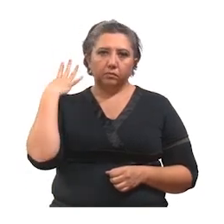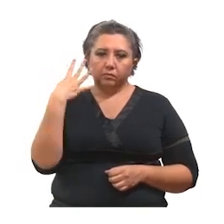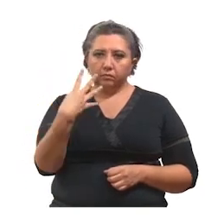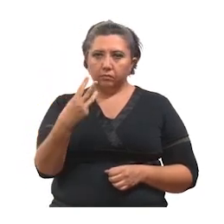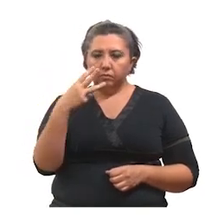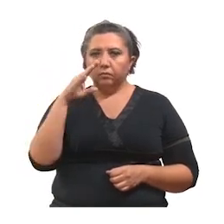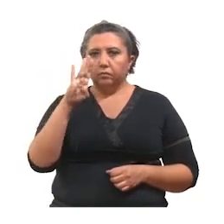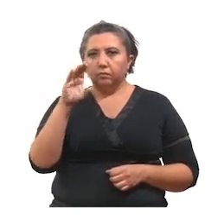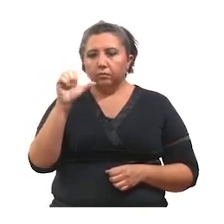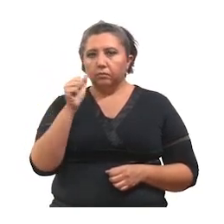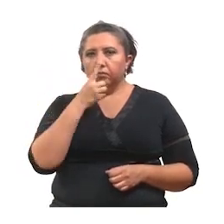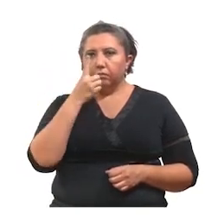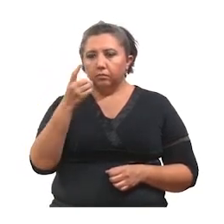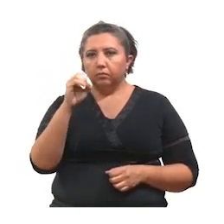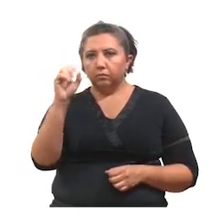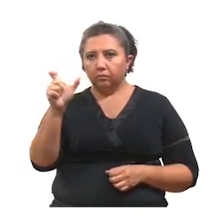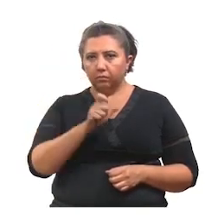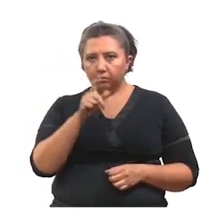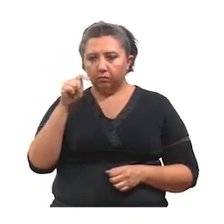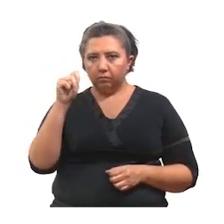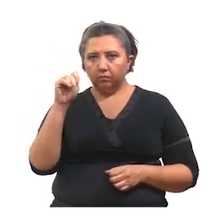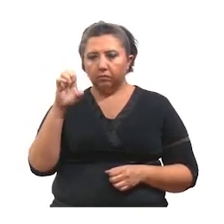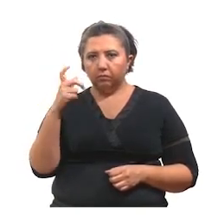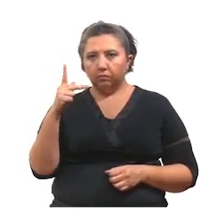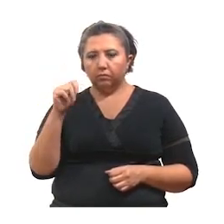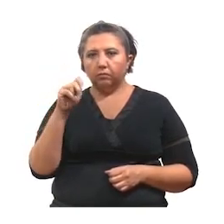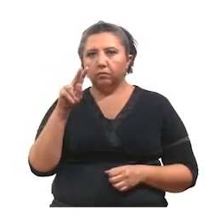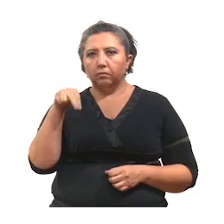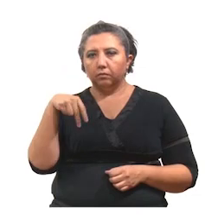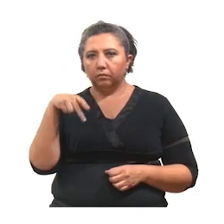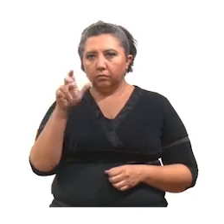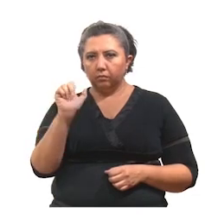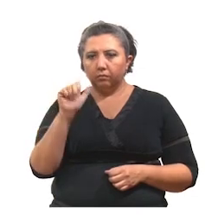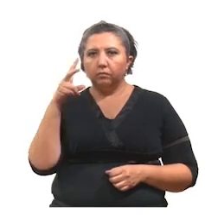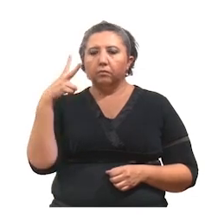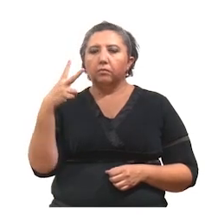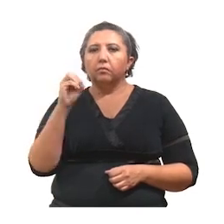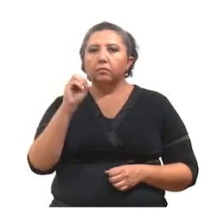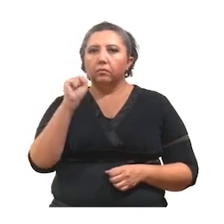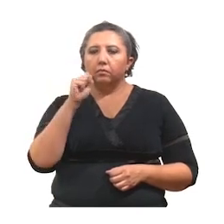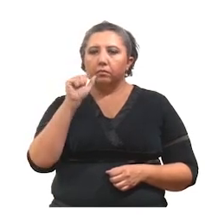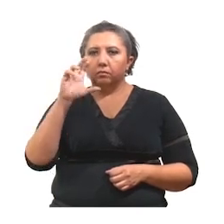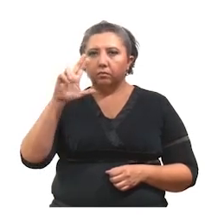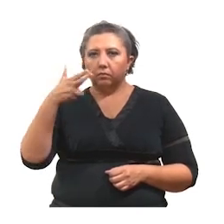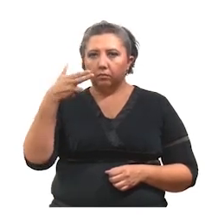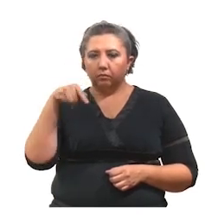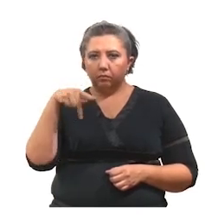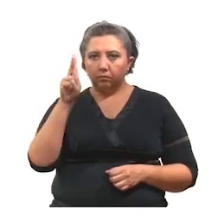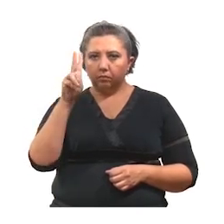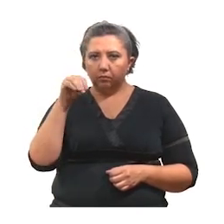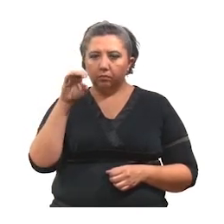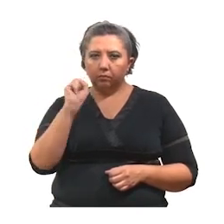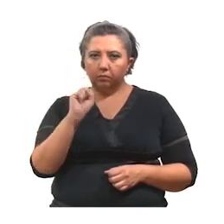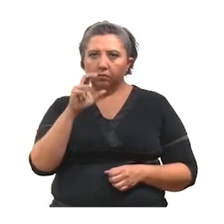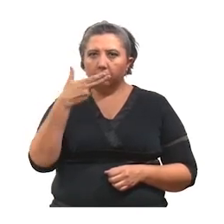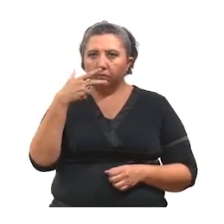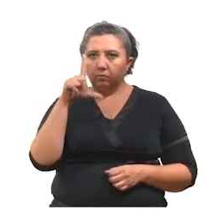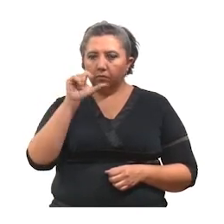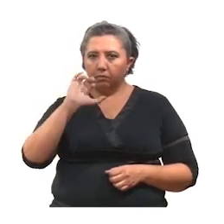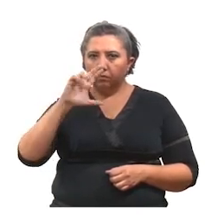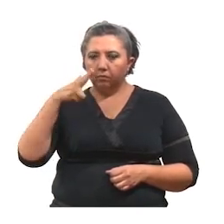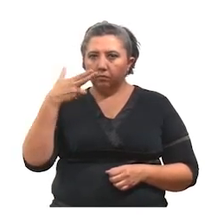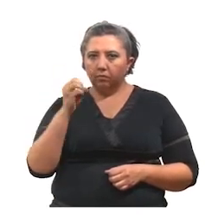Baca, Espita, Muxupip, Oxcuscap, Peto y Tuncás, 2 en Cansacap, Chancom, Cusamá, Jalachó,